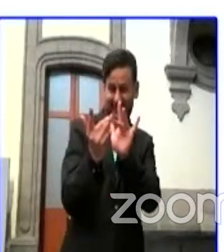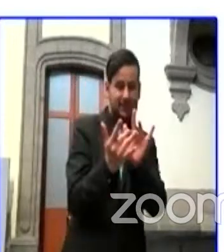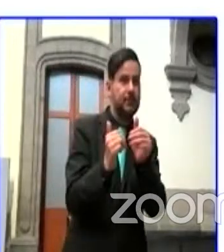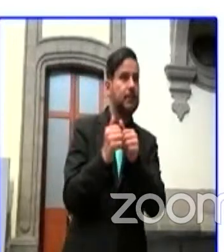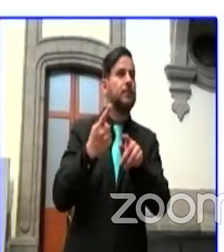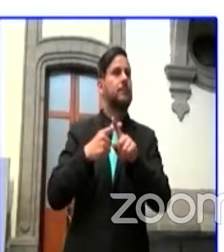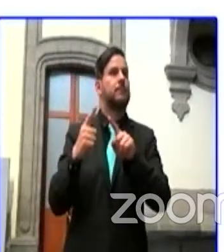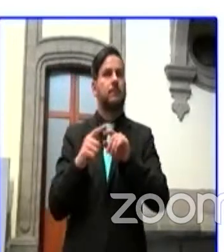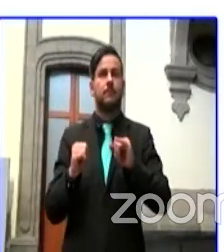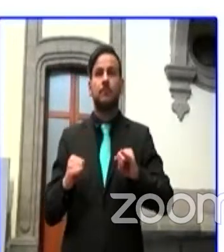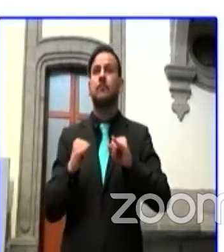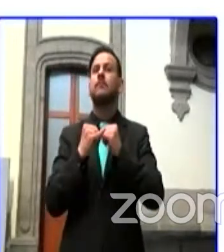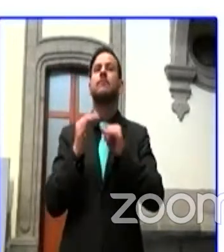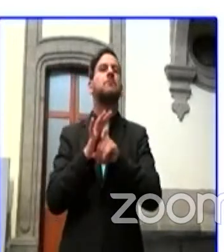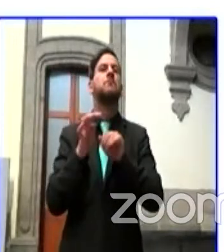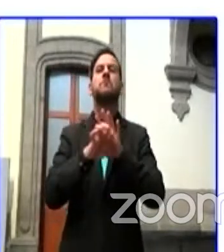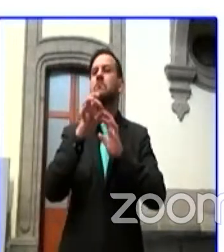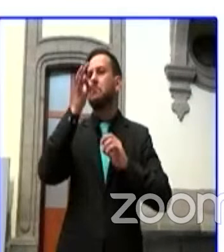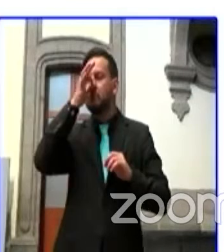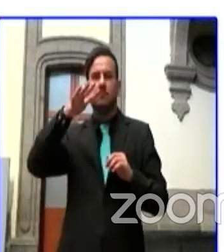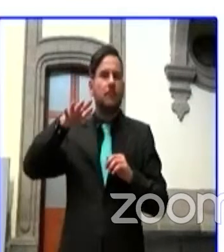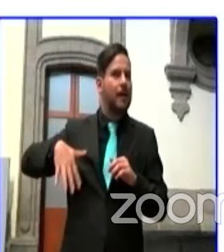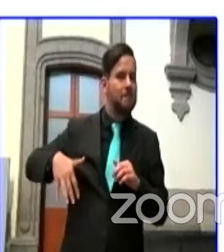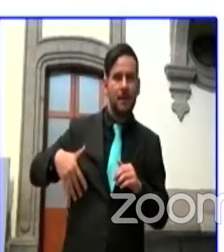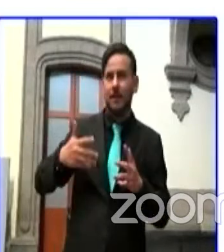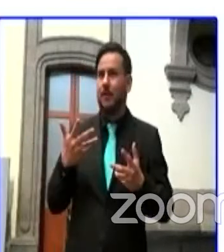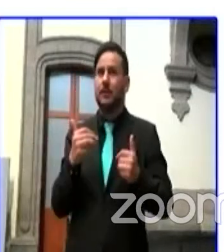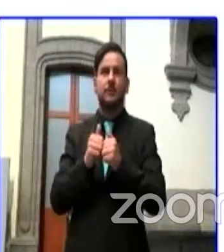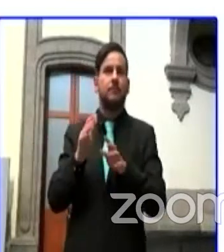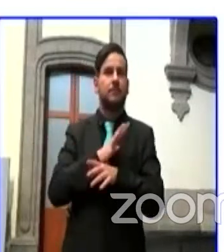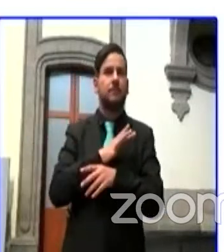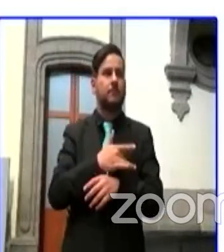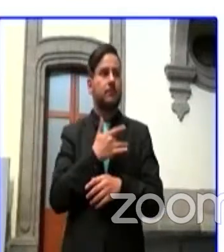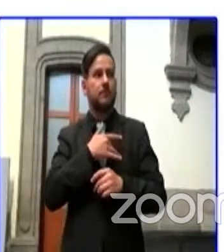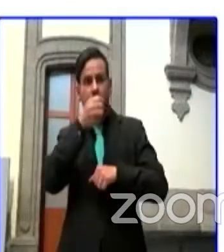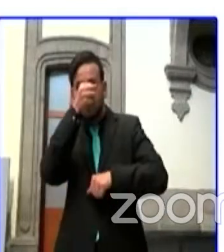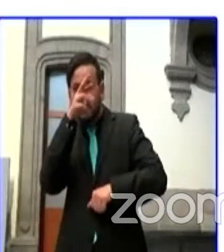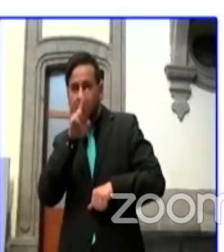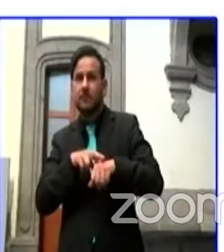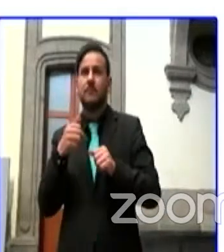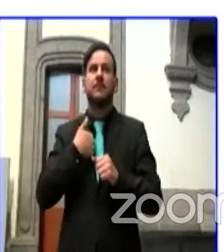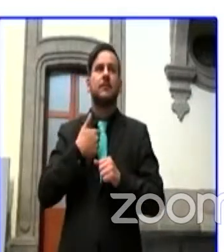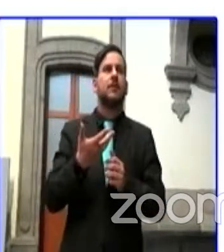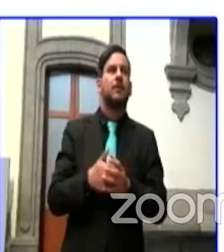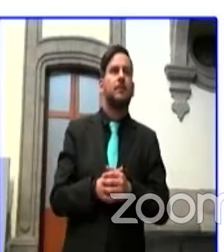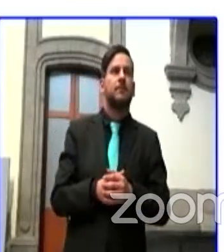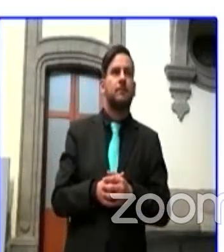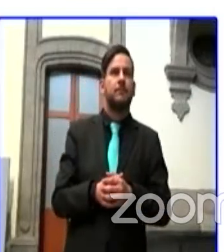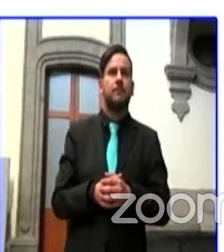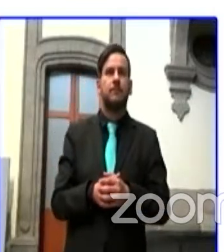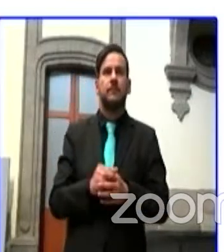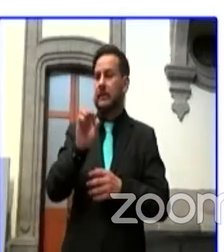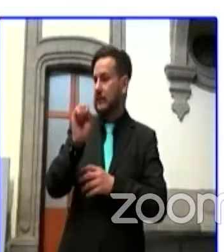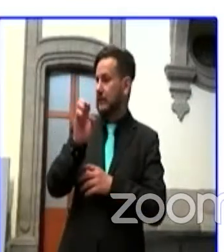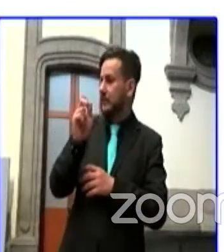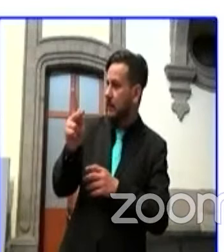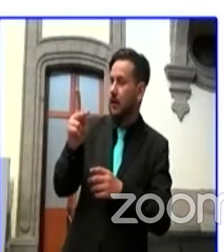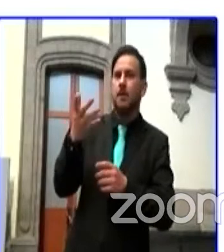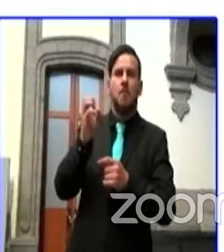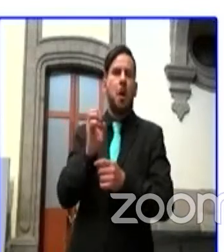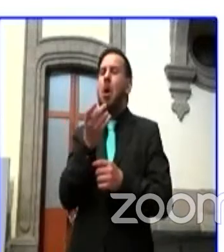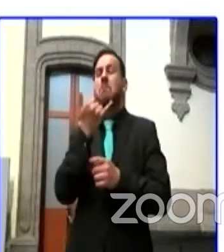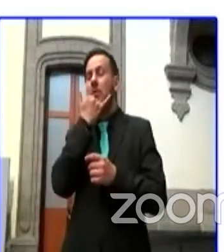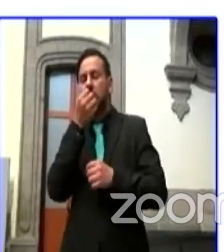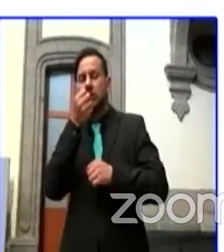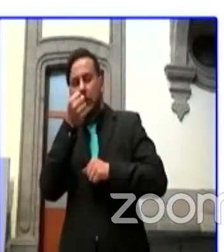institucionales. Por ejemplo, recientemente presentamos la Secretaría de Seguridad Pública, tiene su enlace institucional